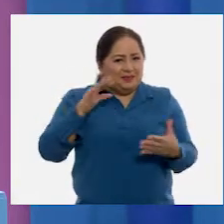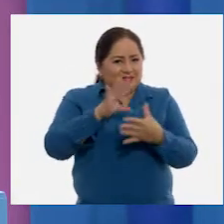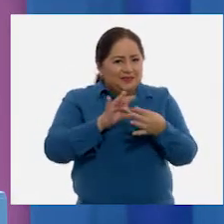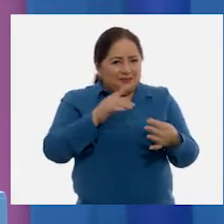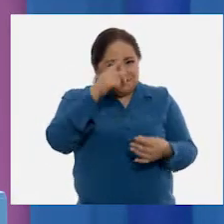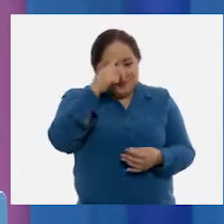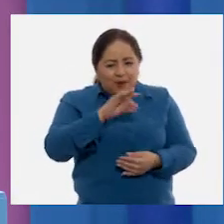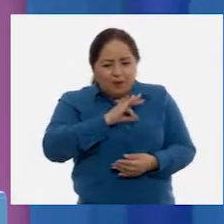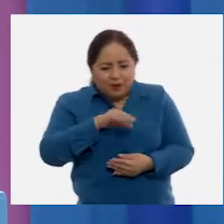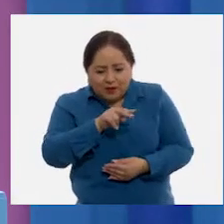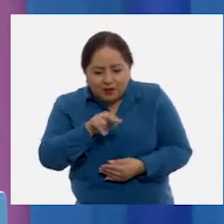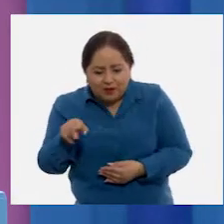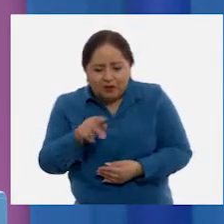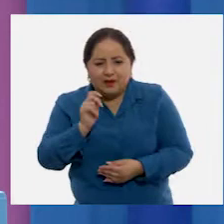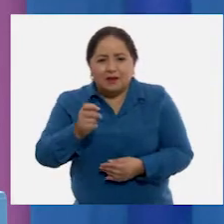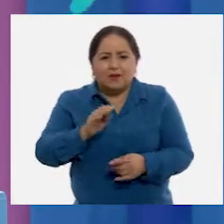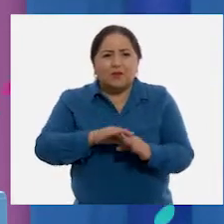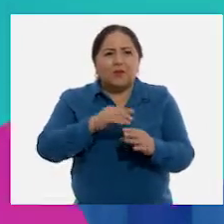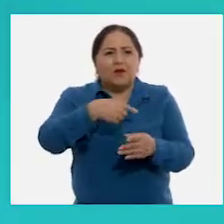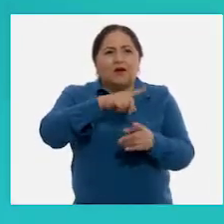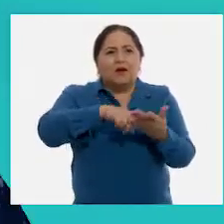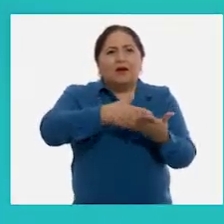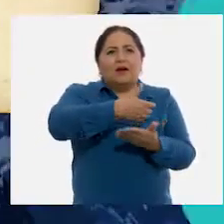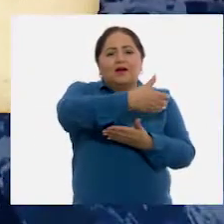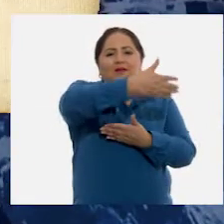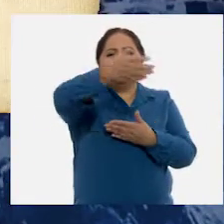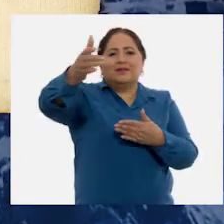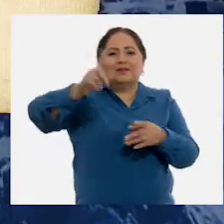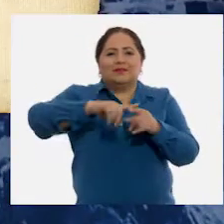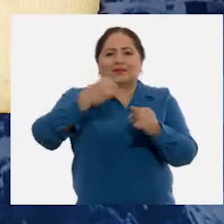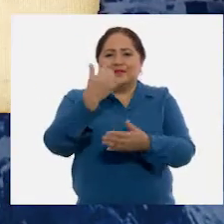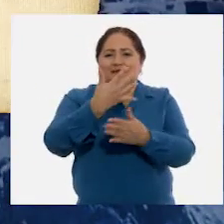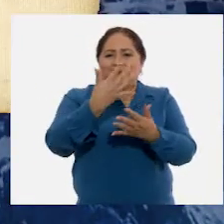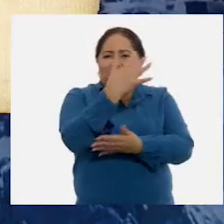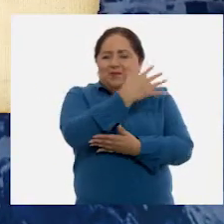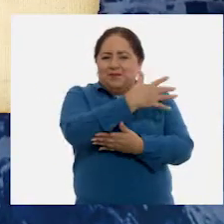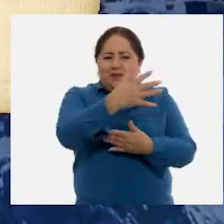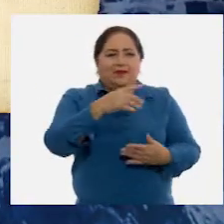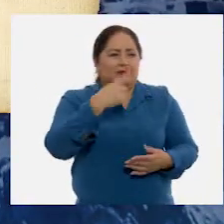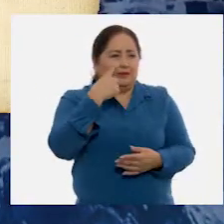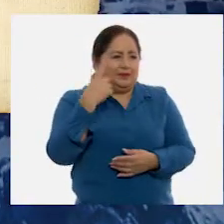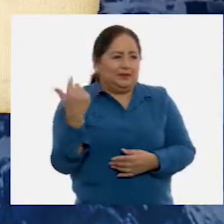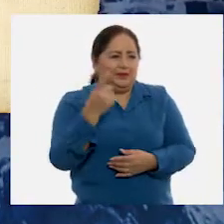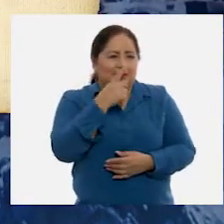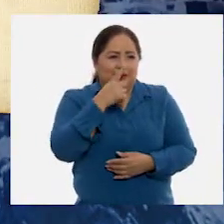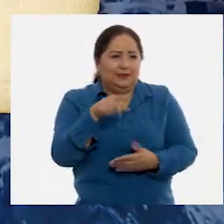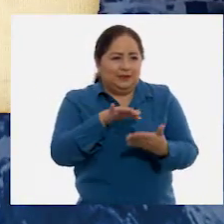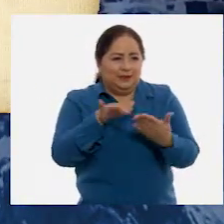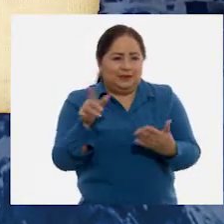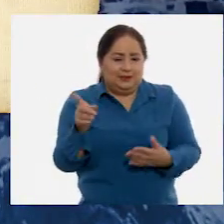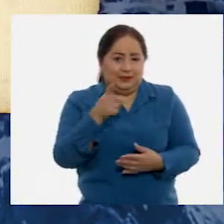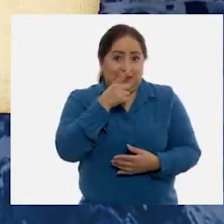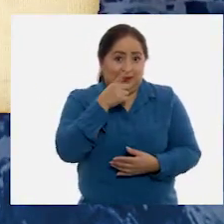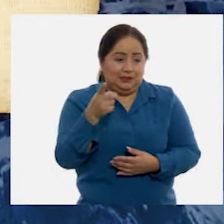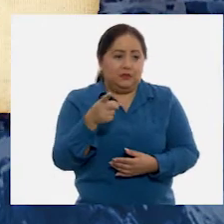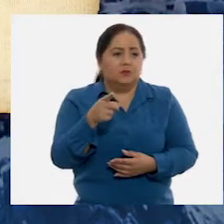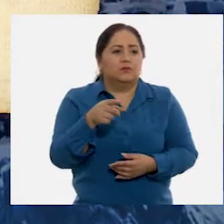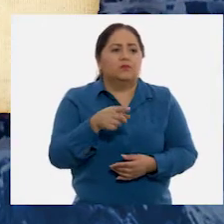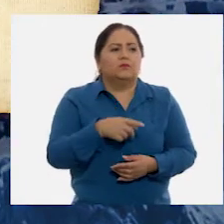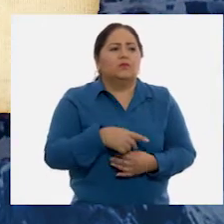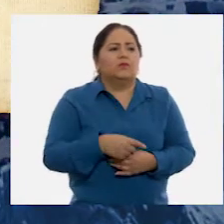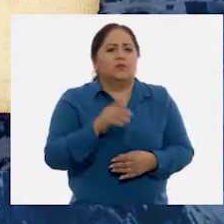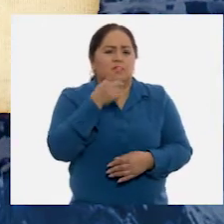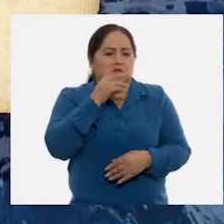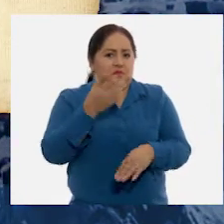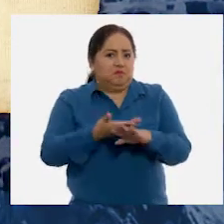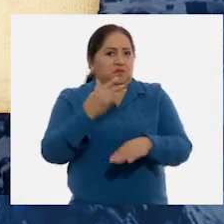para describir el paisaje desde el cielo. Mira, aquí en este diálogo nos dice algo